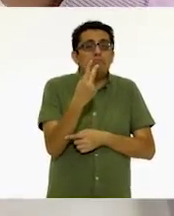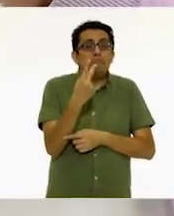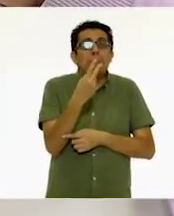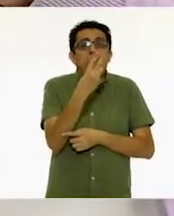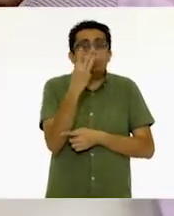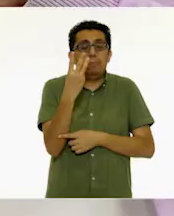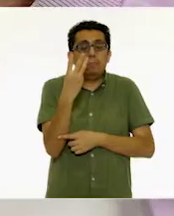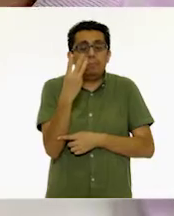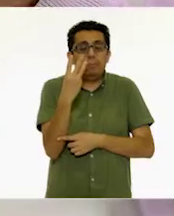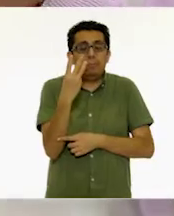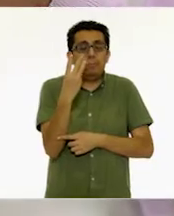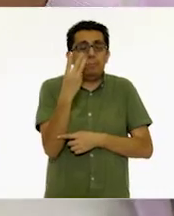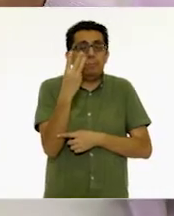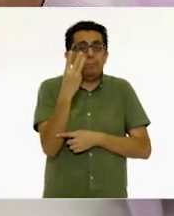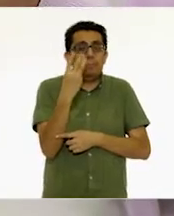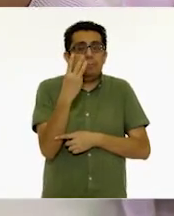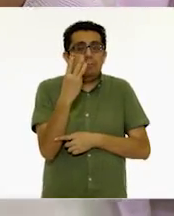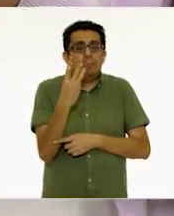tres,